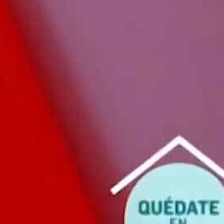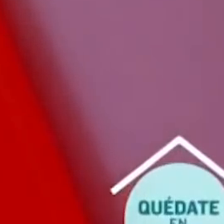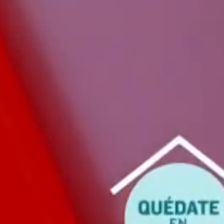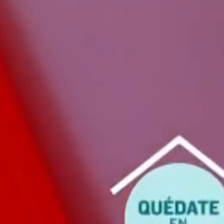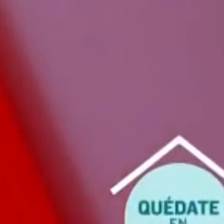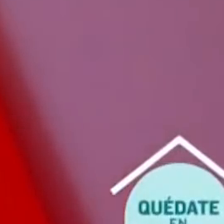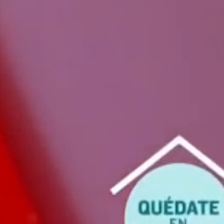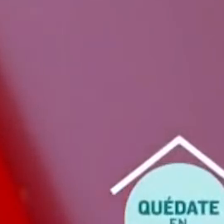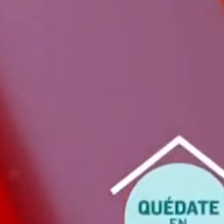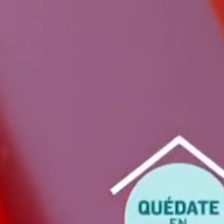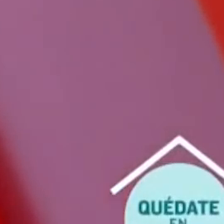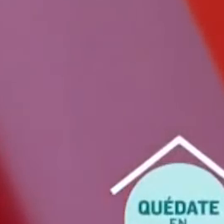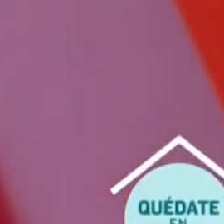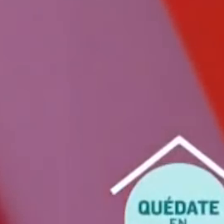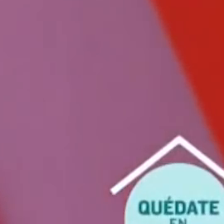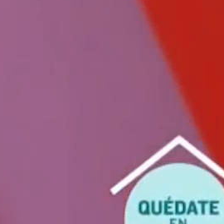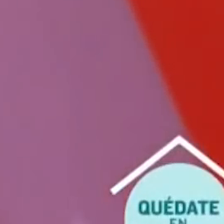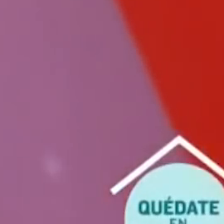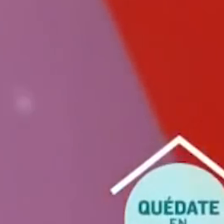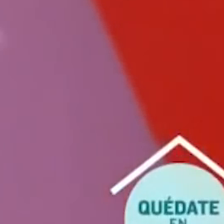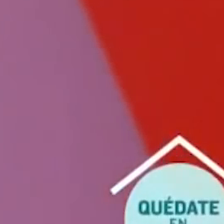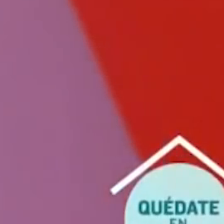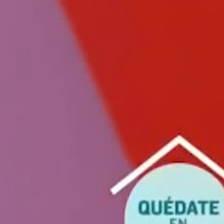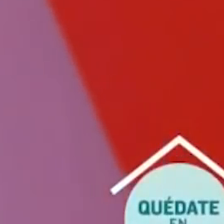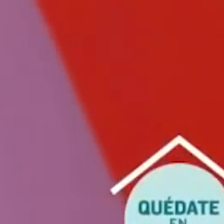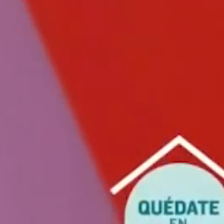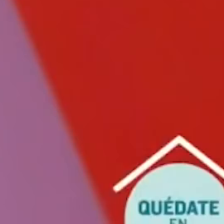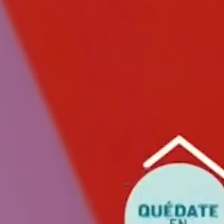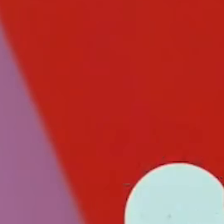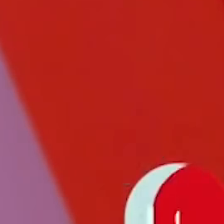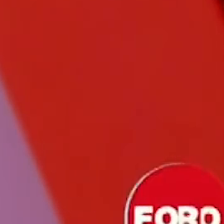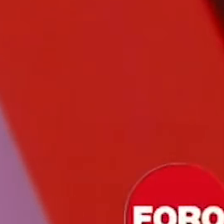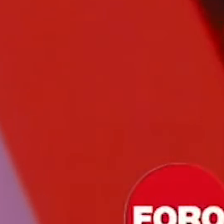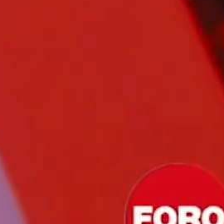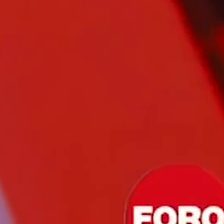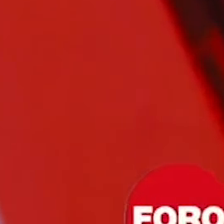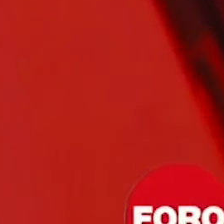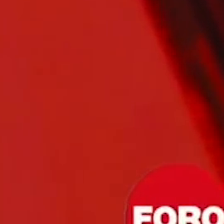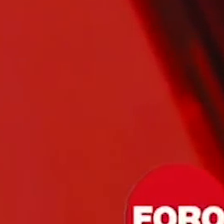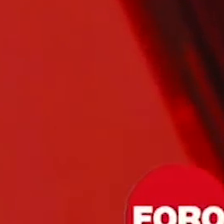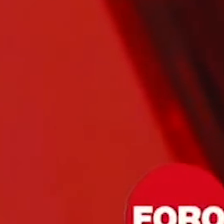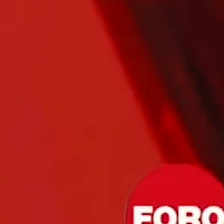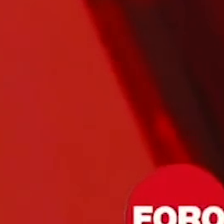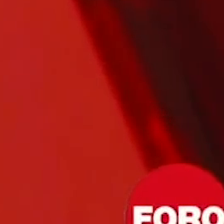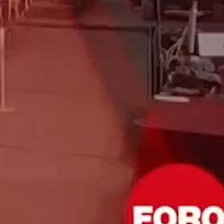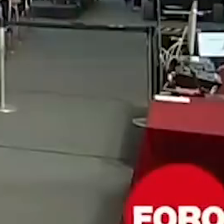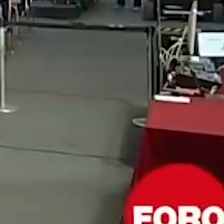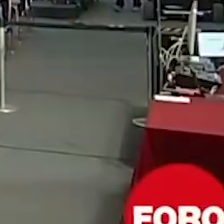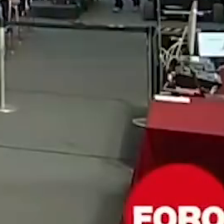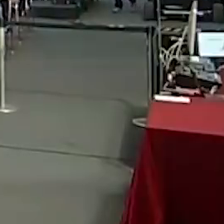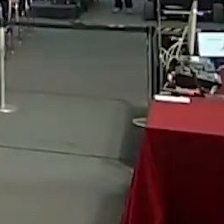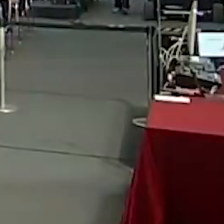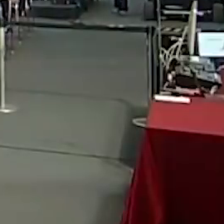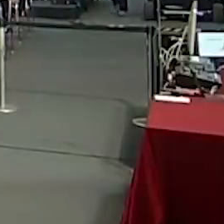Bueno, estamos listos aquí en Foro TV porque en estos momentos está por iniciar la conferencia de prensa con la última actualización de datos sobre la situación